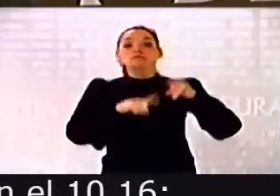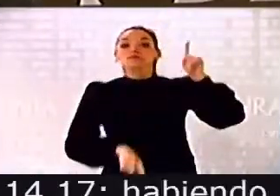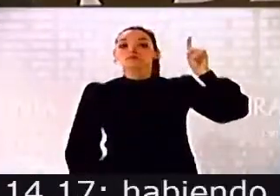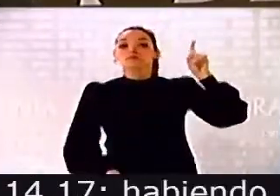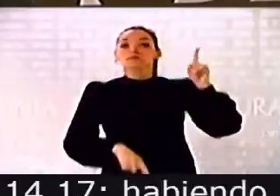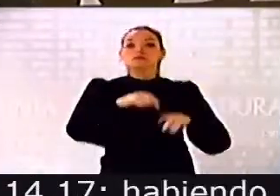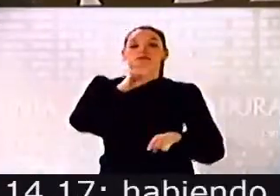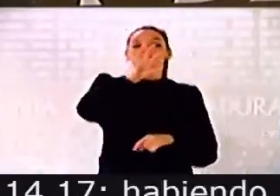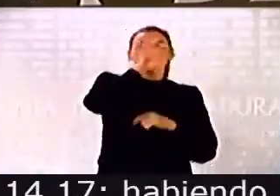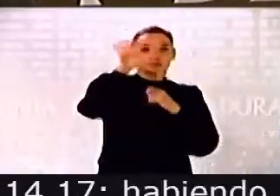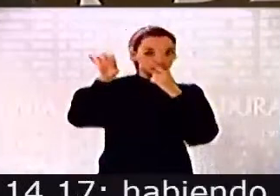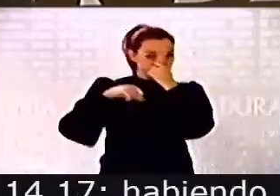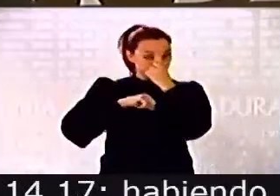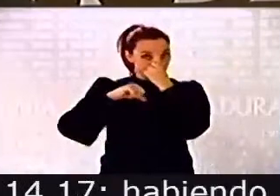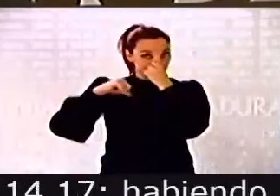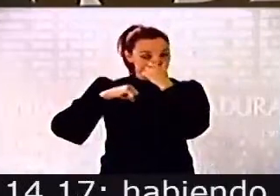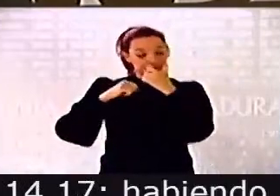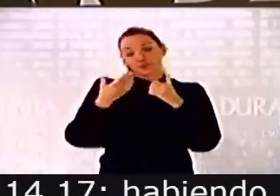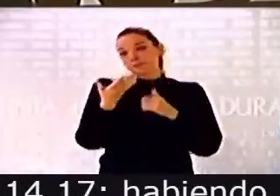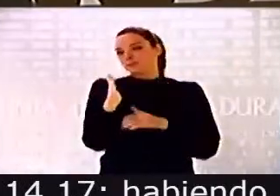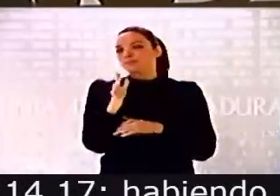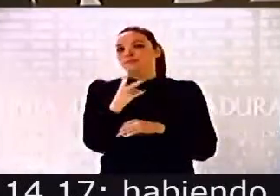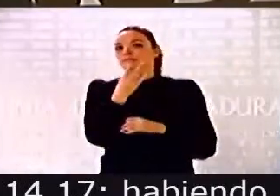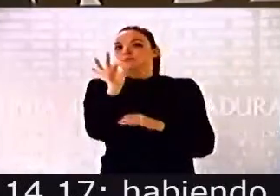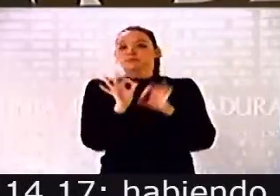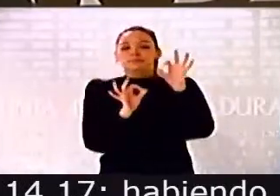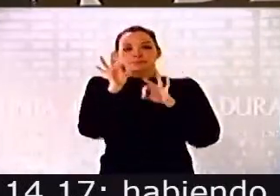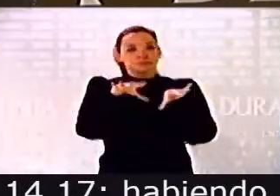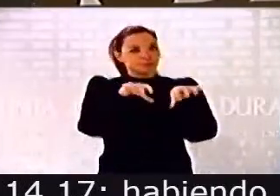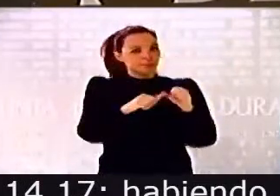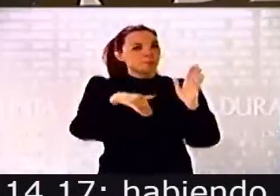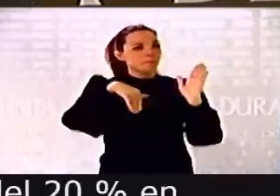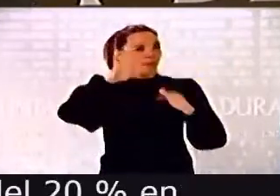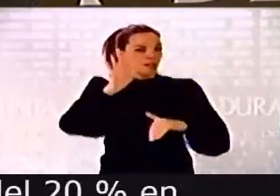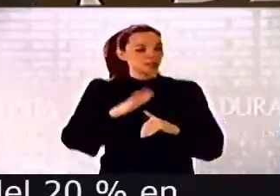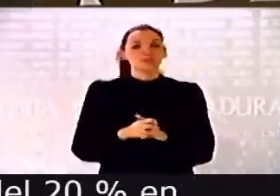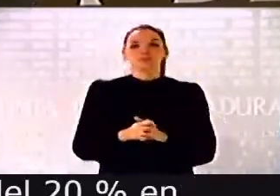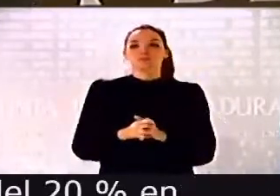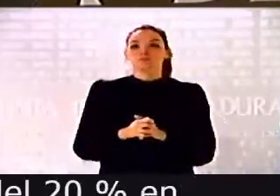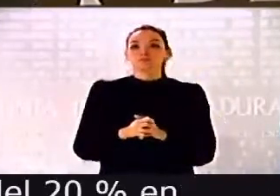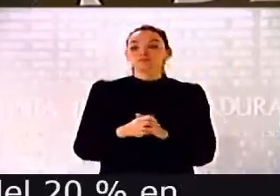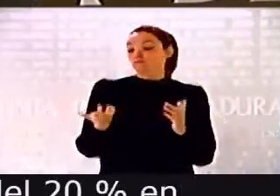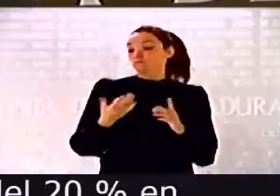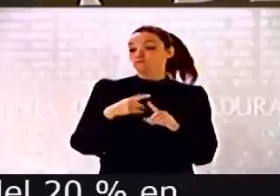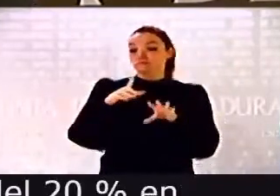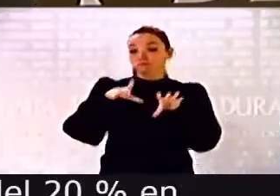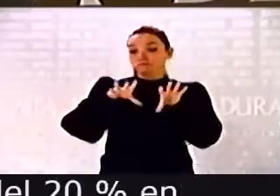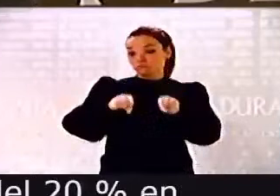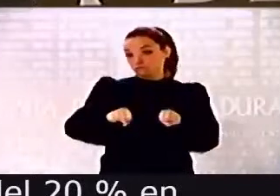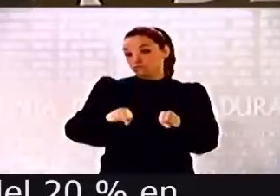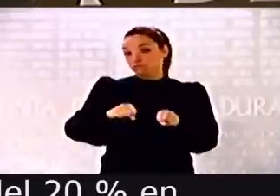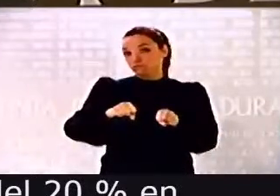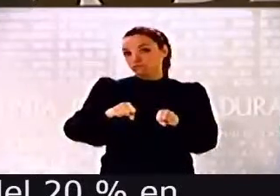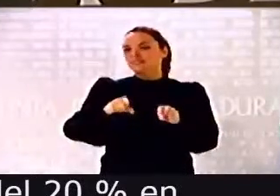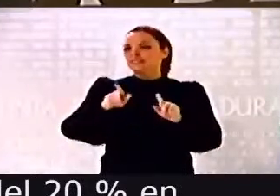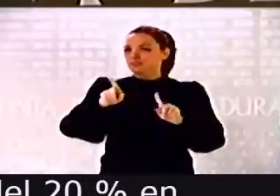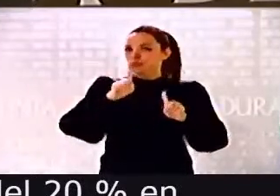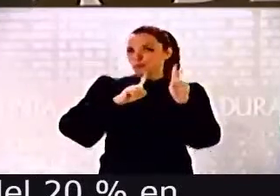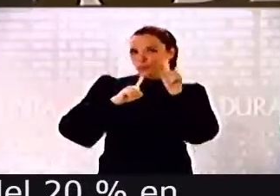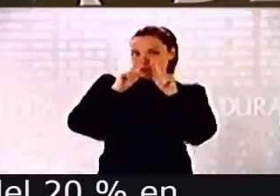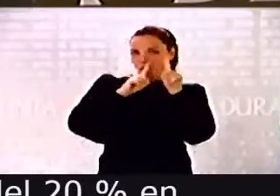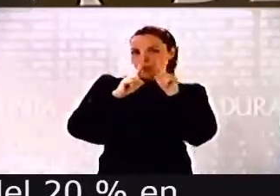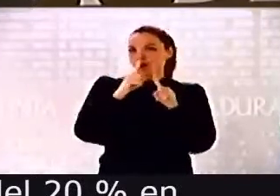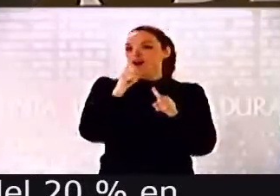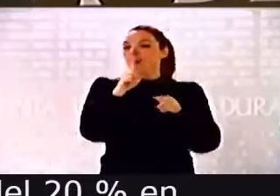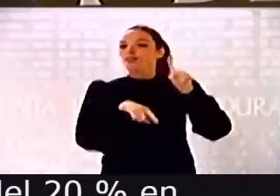están claramente por encima del 20% en ocupaciones. Mantenemos un nivel de ocupación que, aunque es preocupante en algunas de las áreas